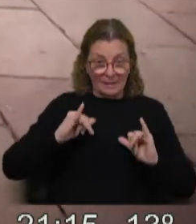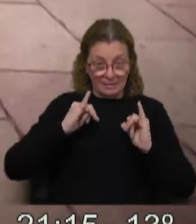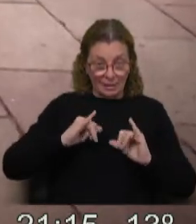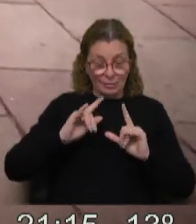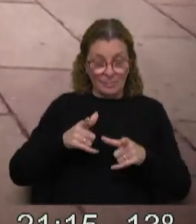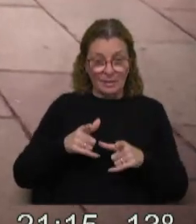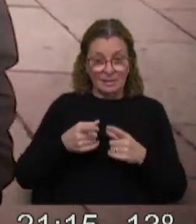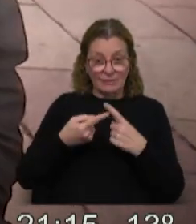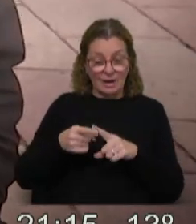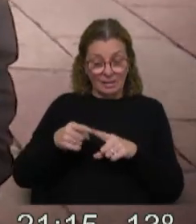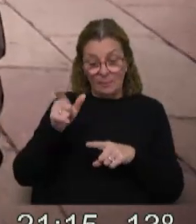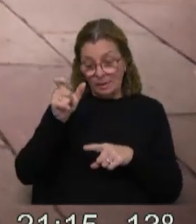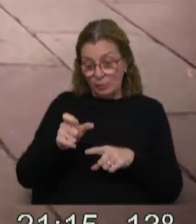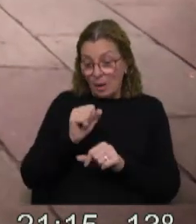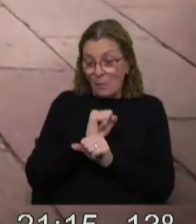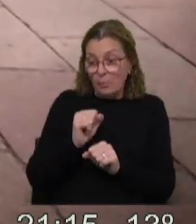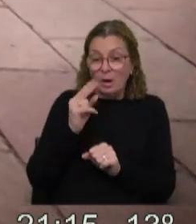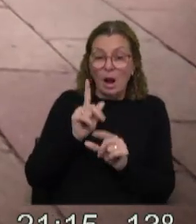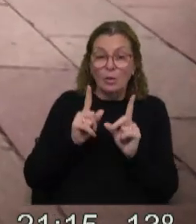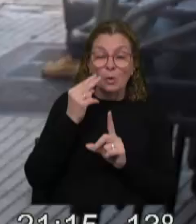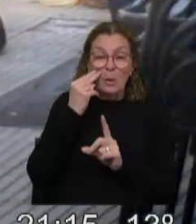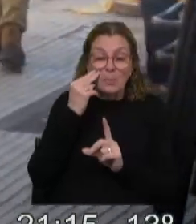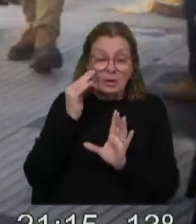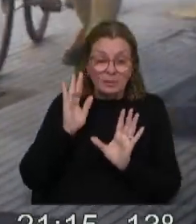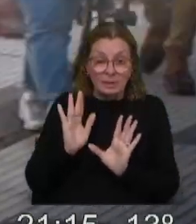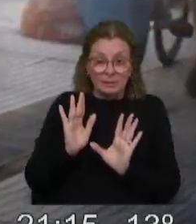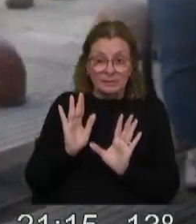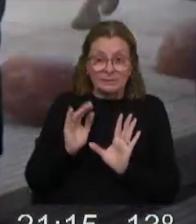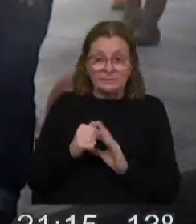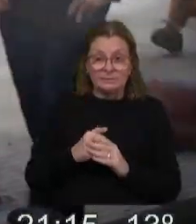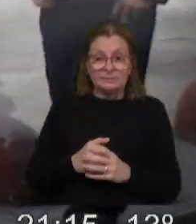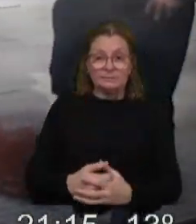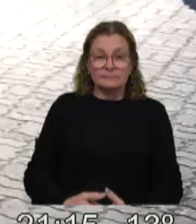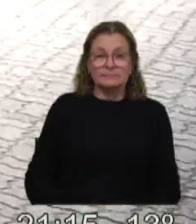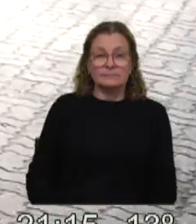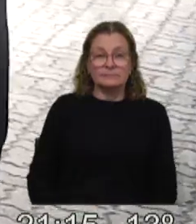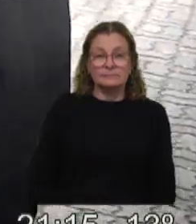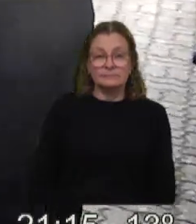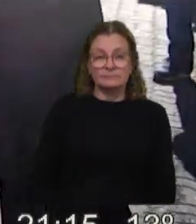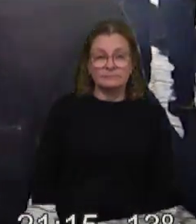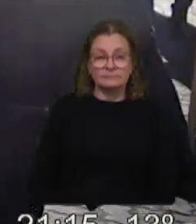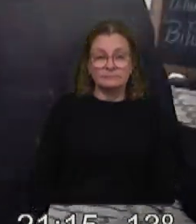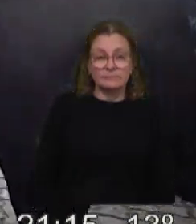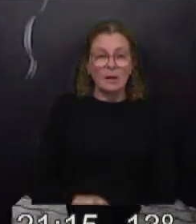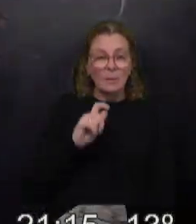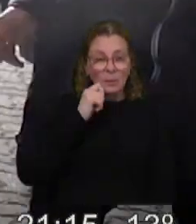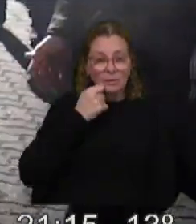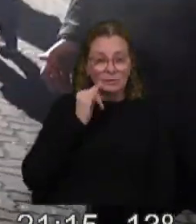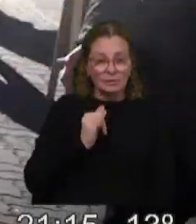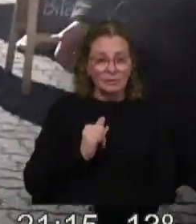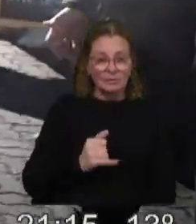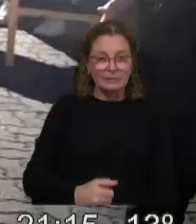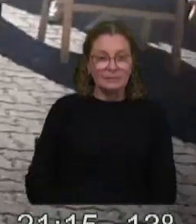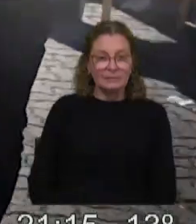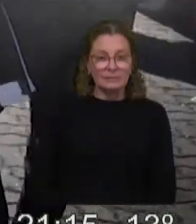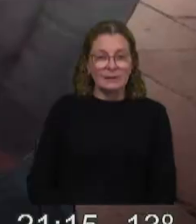La grupalidad también va esperando un poco esa dinámica. Es muy lindo lo que sucede,